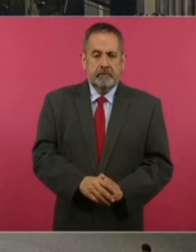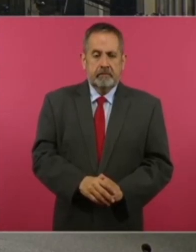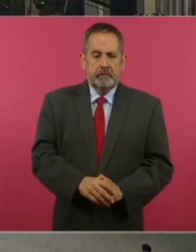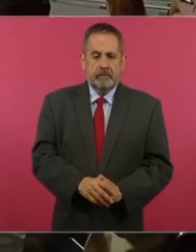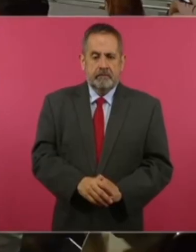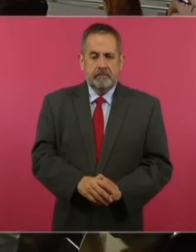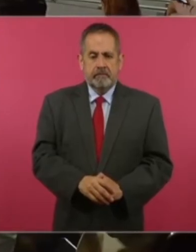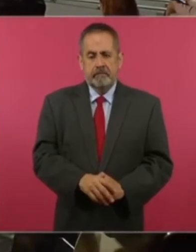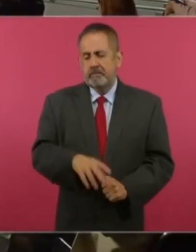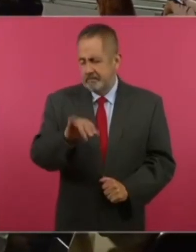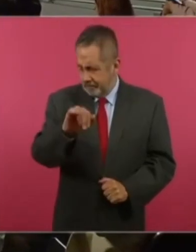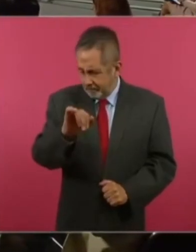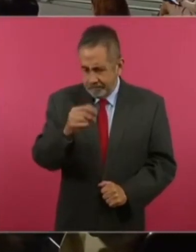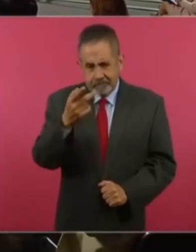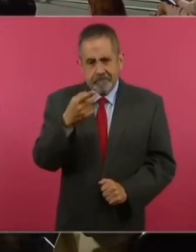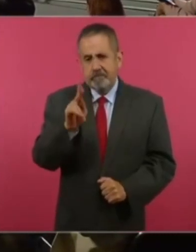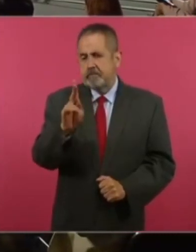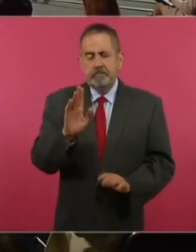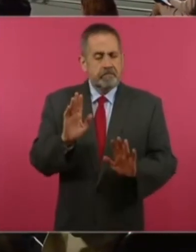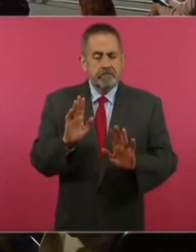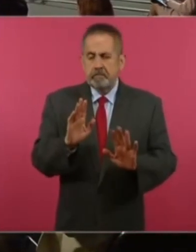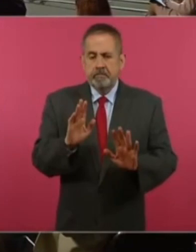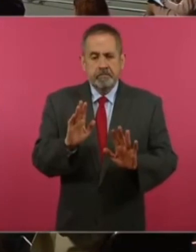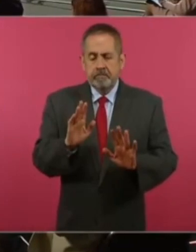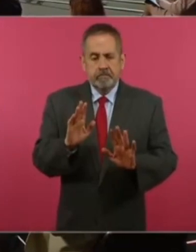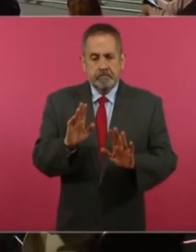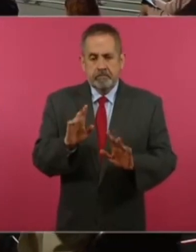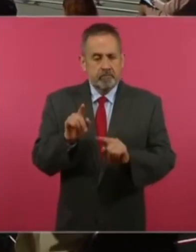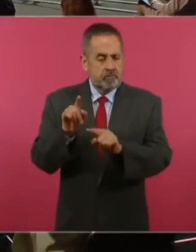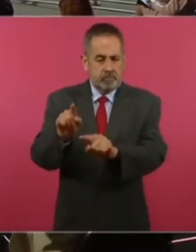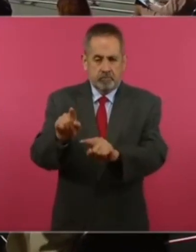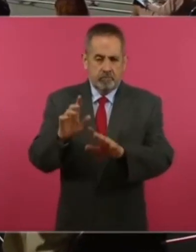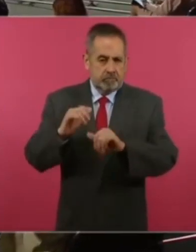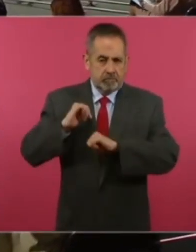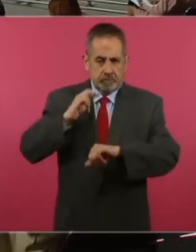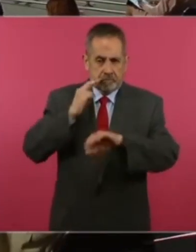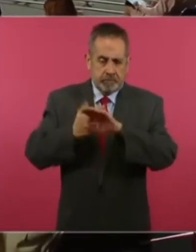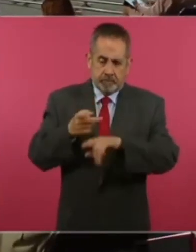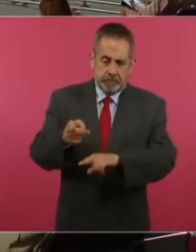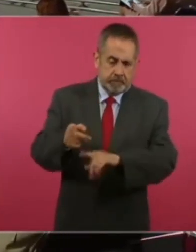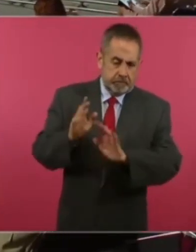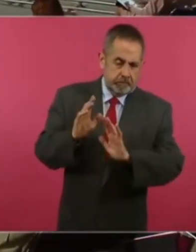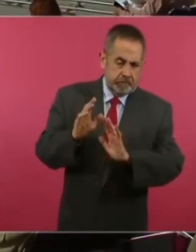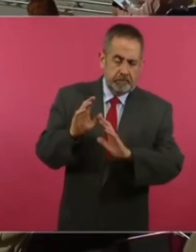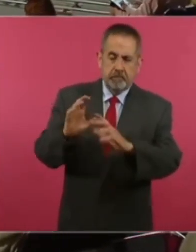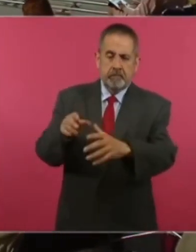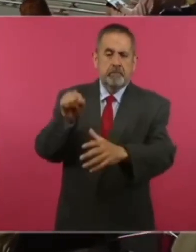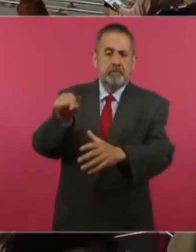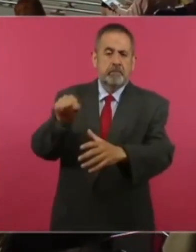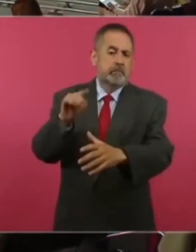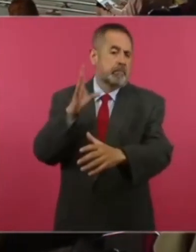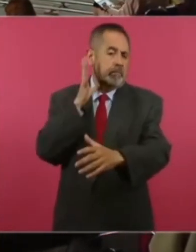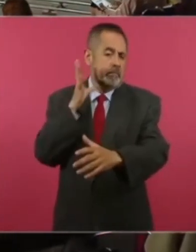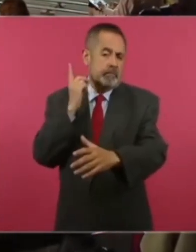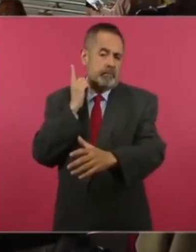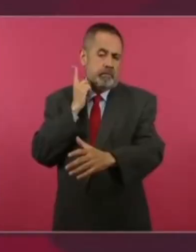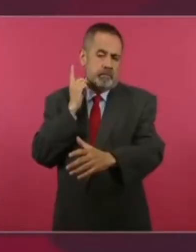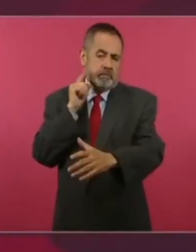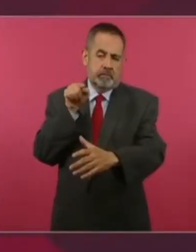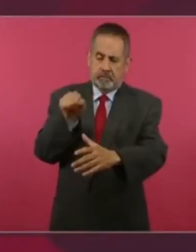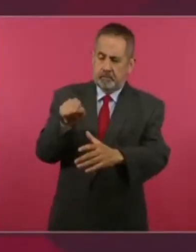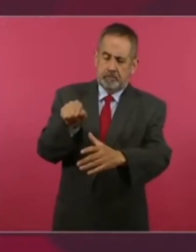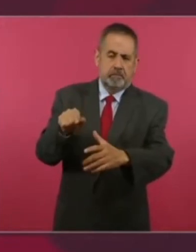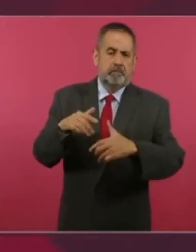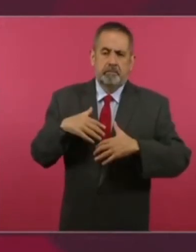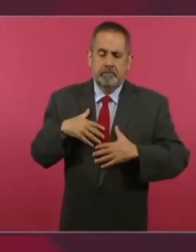Sí, pero eso corresponde, sí, a la Cámara de Diputados.